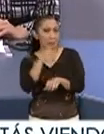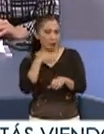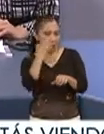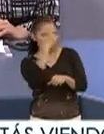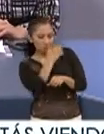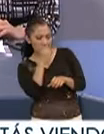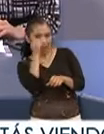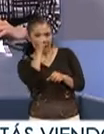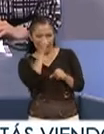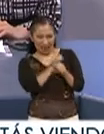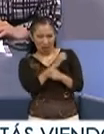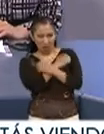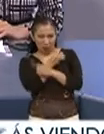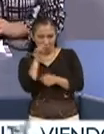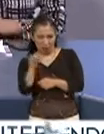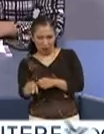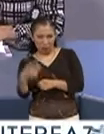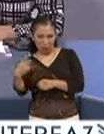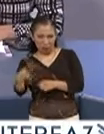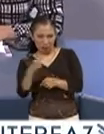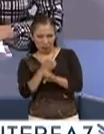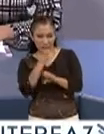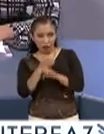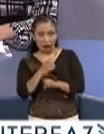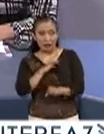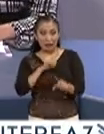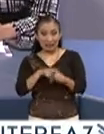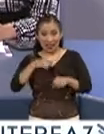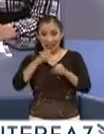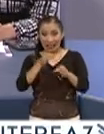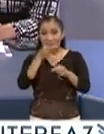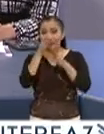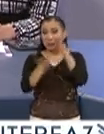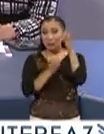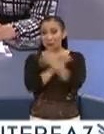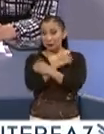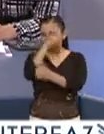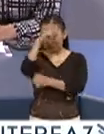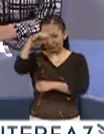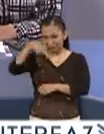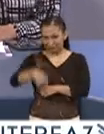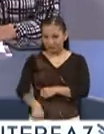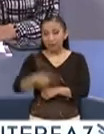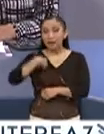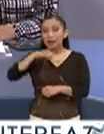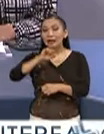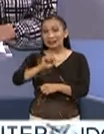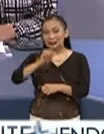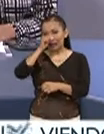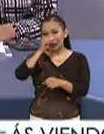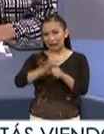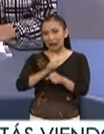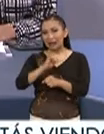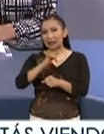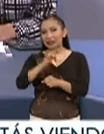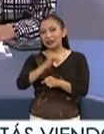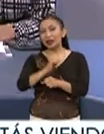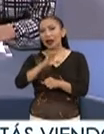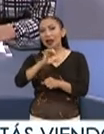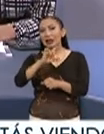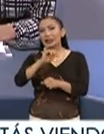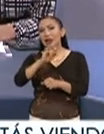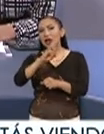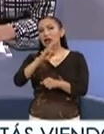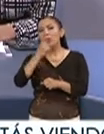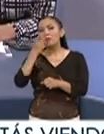con el secretario de Educación de esta entidad. En exclusiva para la Agencia Informativa de Educación de México, el secretario Higinio González Calderón nos